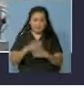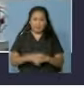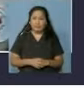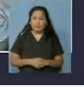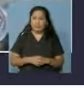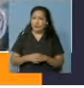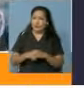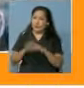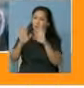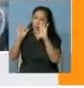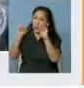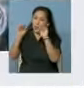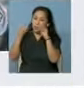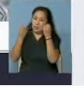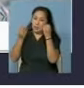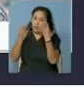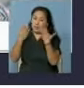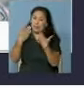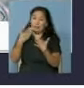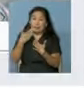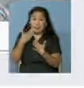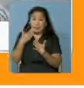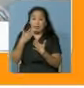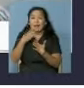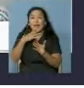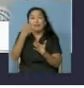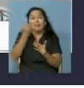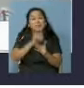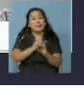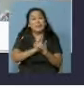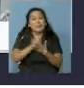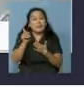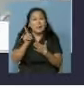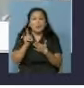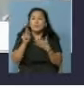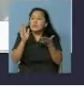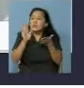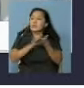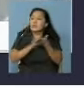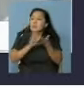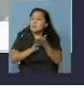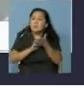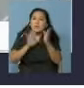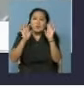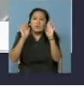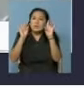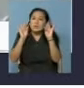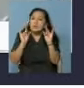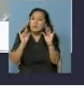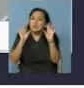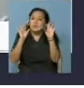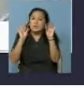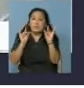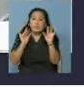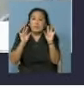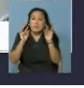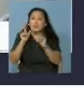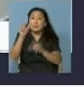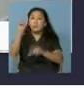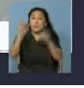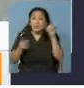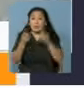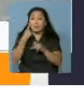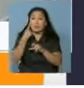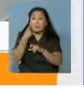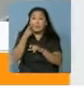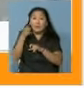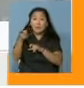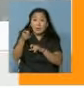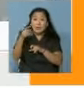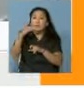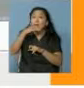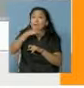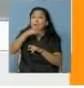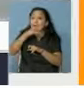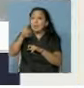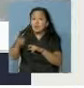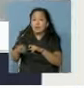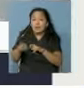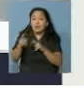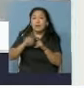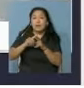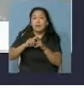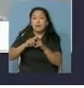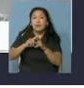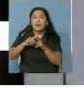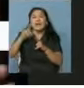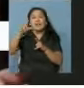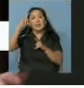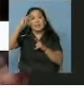Hola Mari, ¿qué tal? ¿Cómo te va? Sí, la verdad que ha sido una situación muy complicada que vivieron todos los vecinos del barrio Ledesma y todos los vecinos del